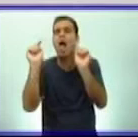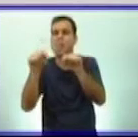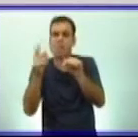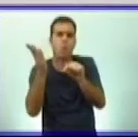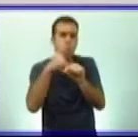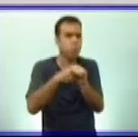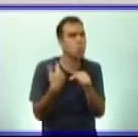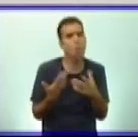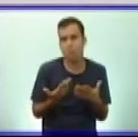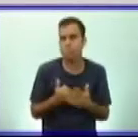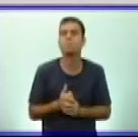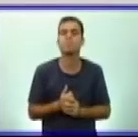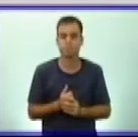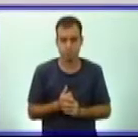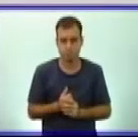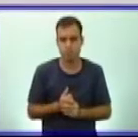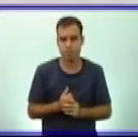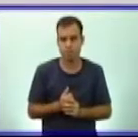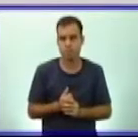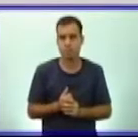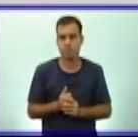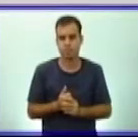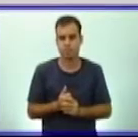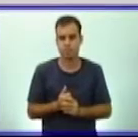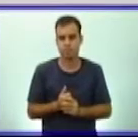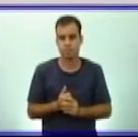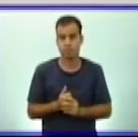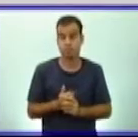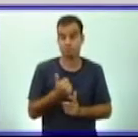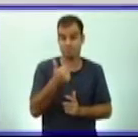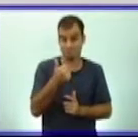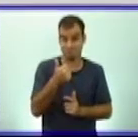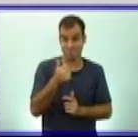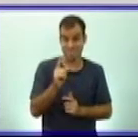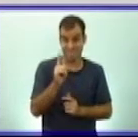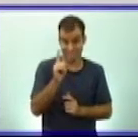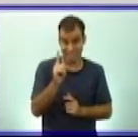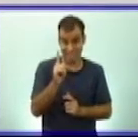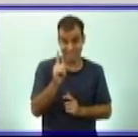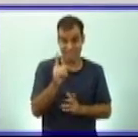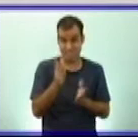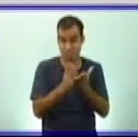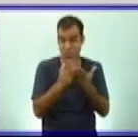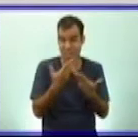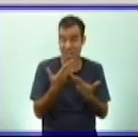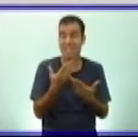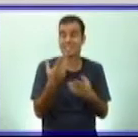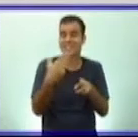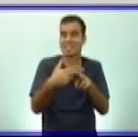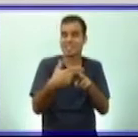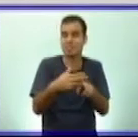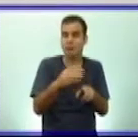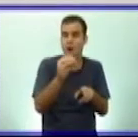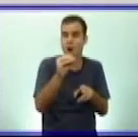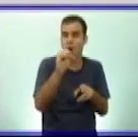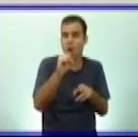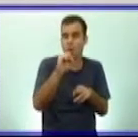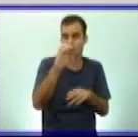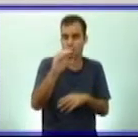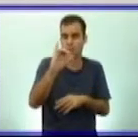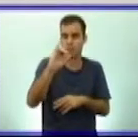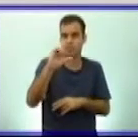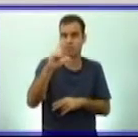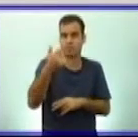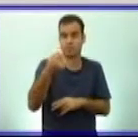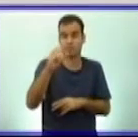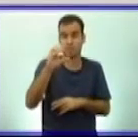estaríamos estudiando en este tipo de circuito son oscilaciones forzadas. Y el término forzado implica que la frecuencia